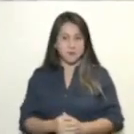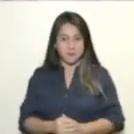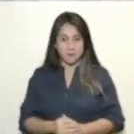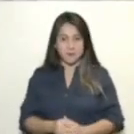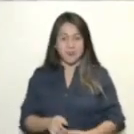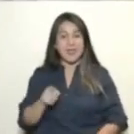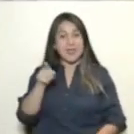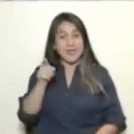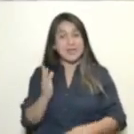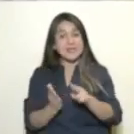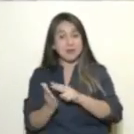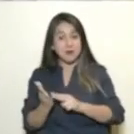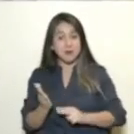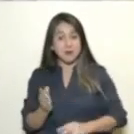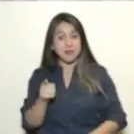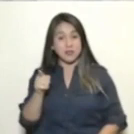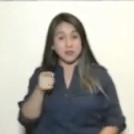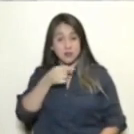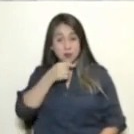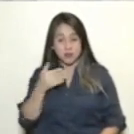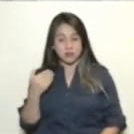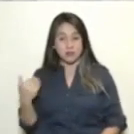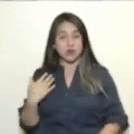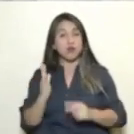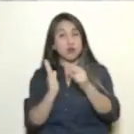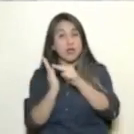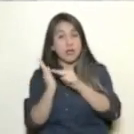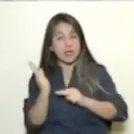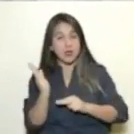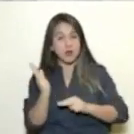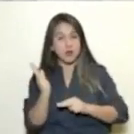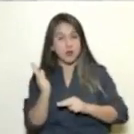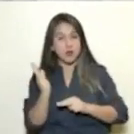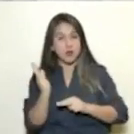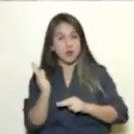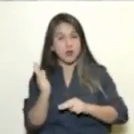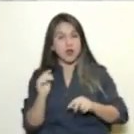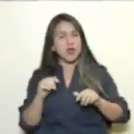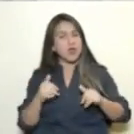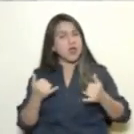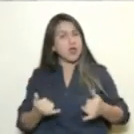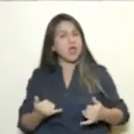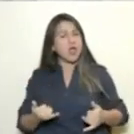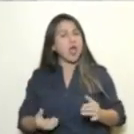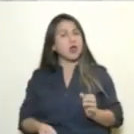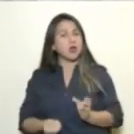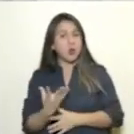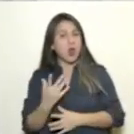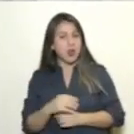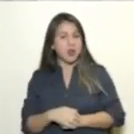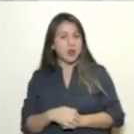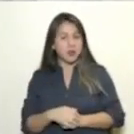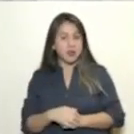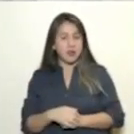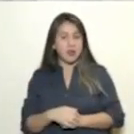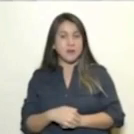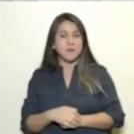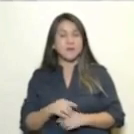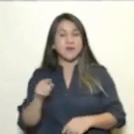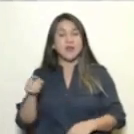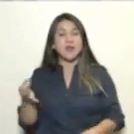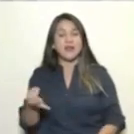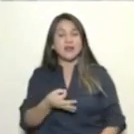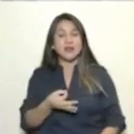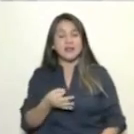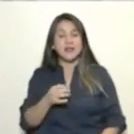En ese poema que usted leyó recién, fíjese que es actual. ¿En qué sentido? Él habla